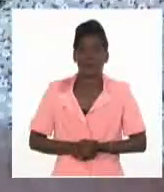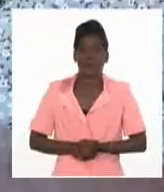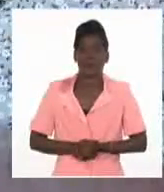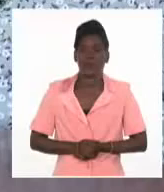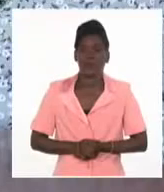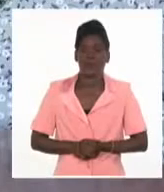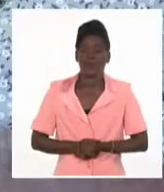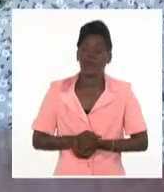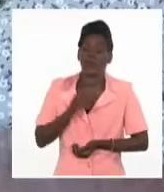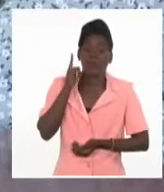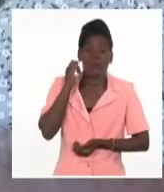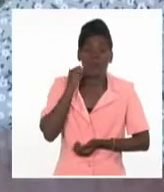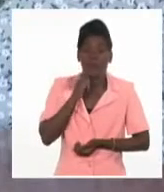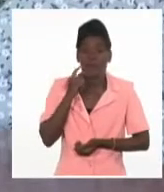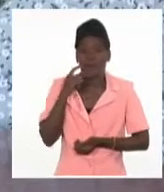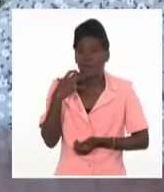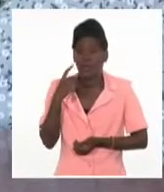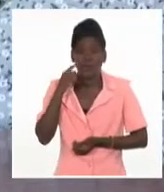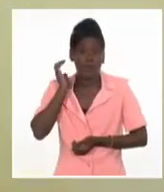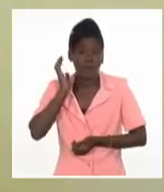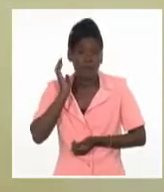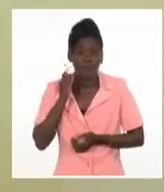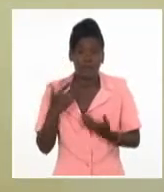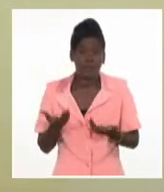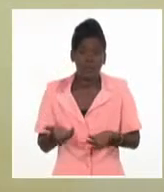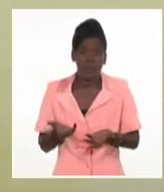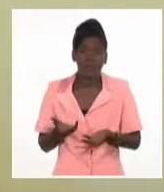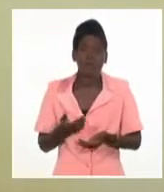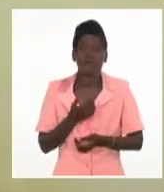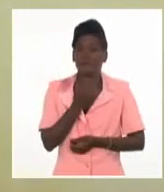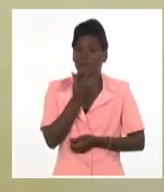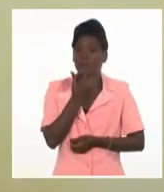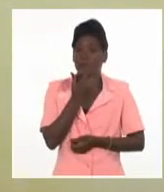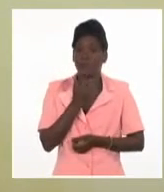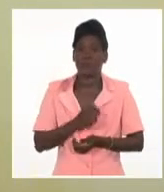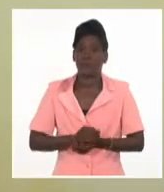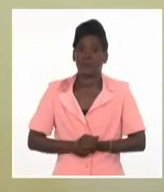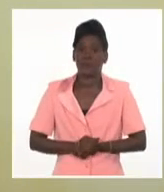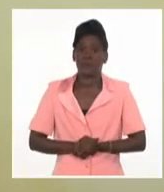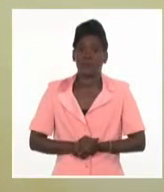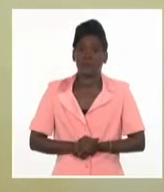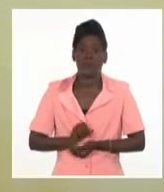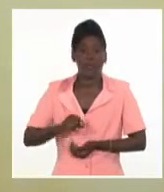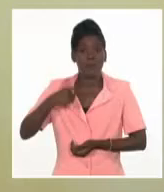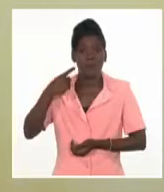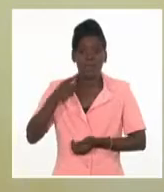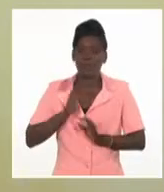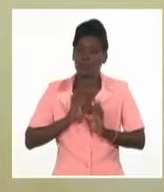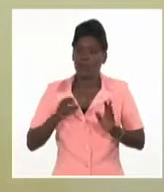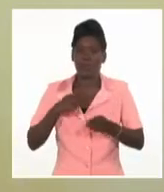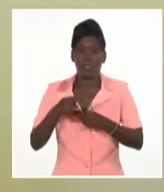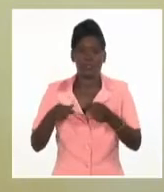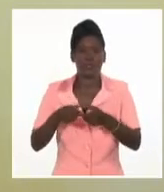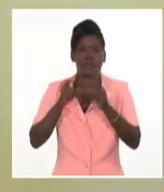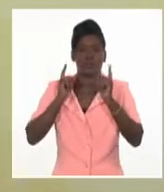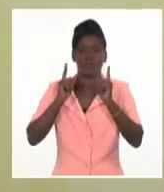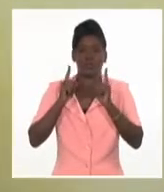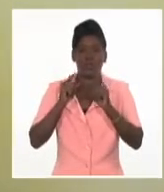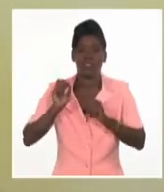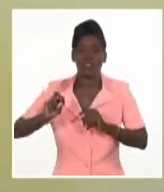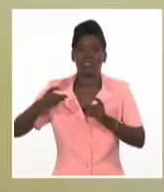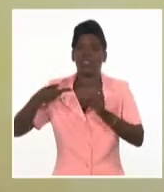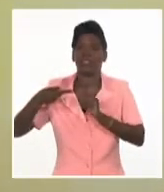mí principal de la conferencia, primero es que se hizo, y lo segundo, que nos indicó a todos, a